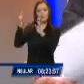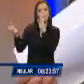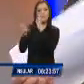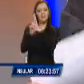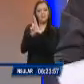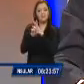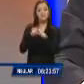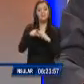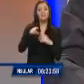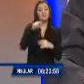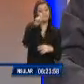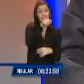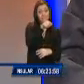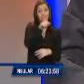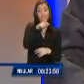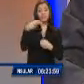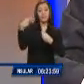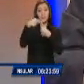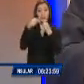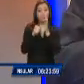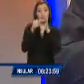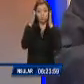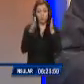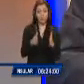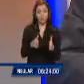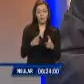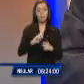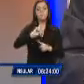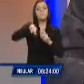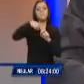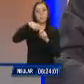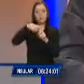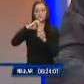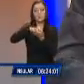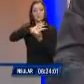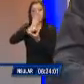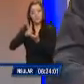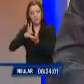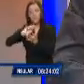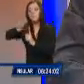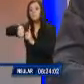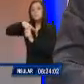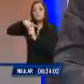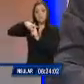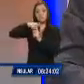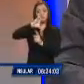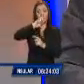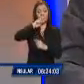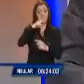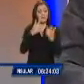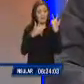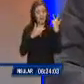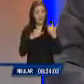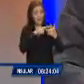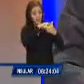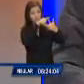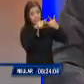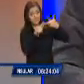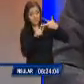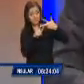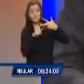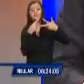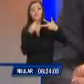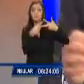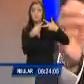ellos, tanto el Consejo de Participación Ciudadana, cuanto la Asamblea, cuanto el Consejo Nacional Electoral, están sujetos